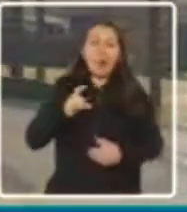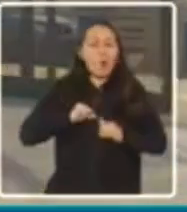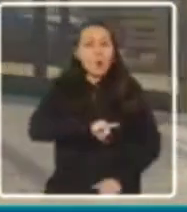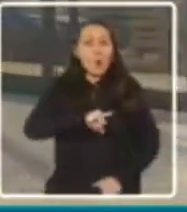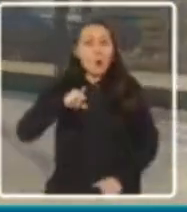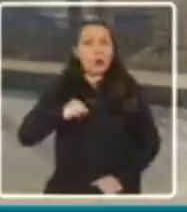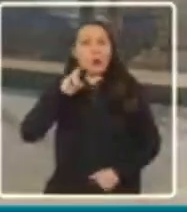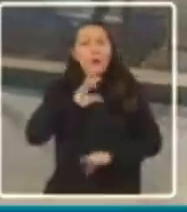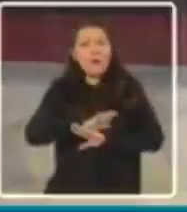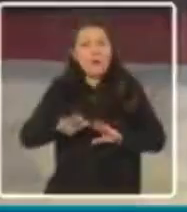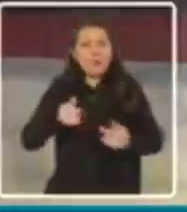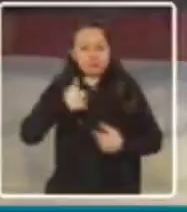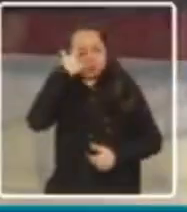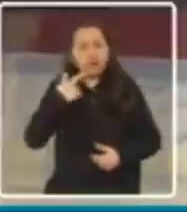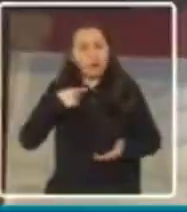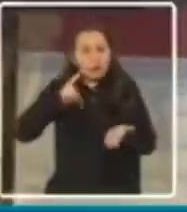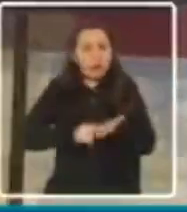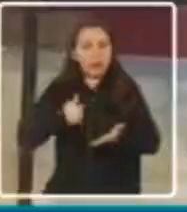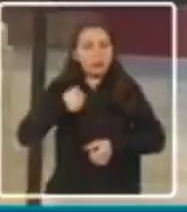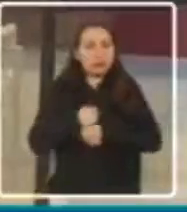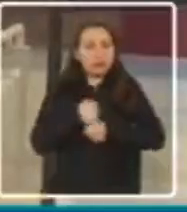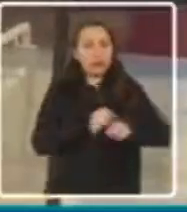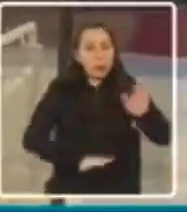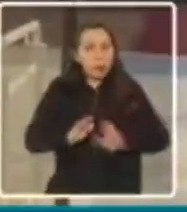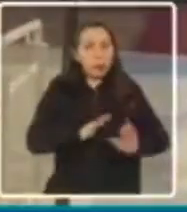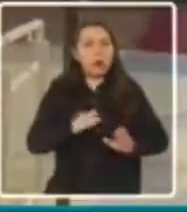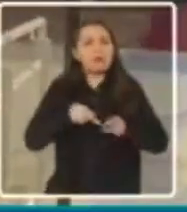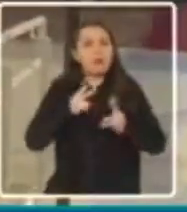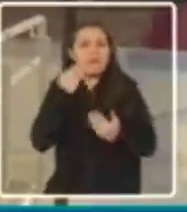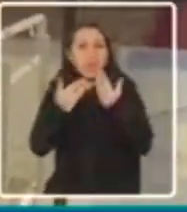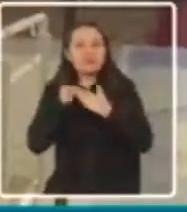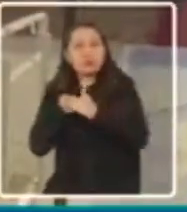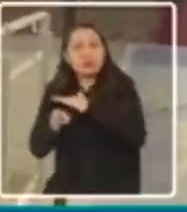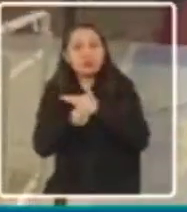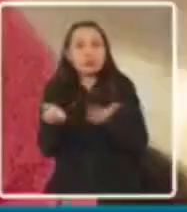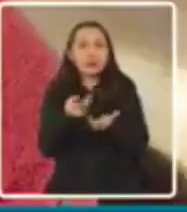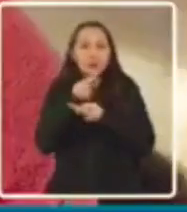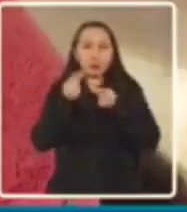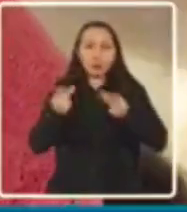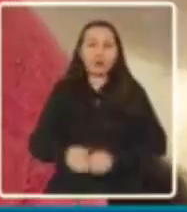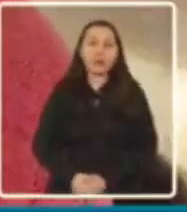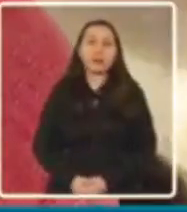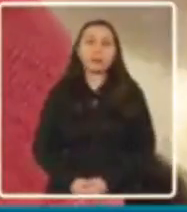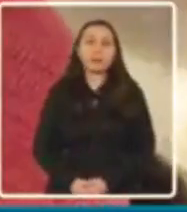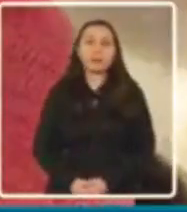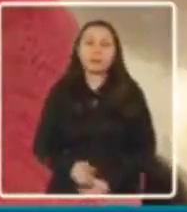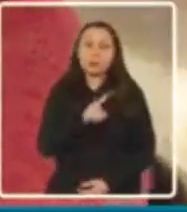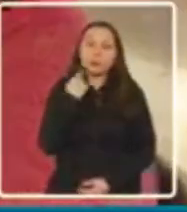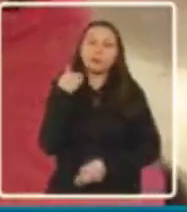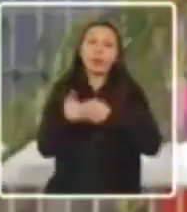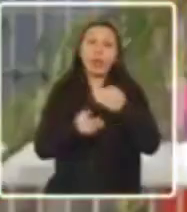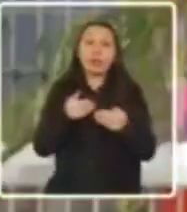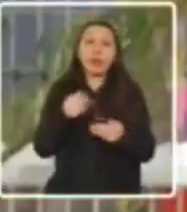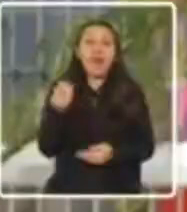porque decía, por fin, de alguna manera me están reconociendo este trabajo que les permite tener ciertos beneficios en los servicios públicos. Estamos